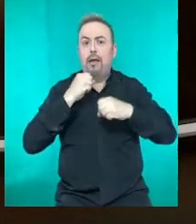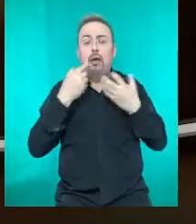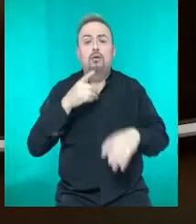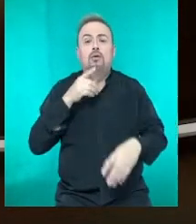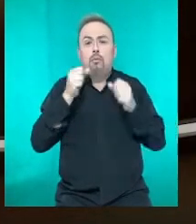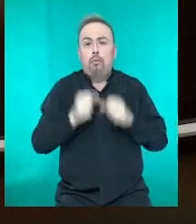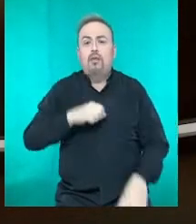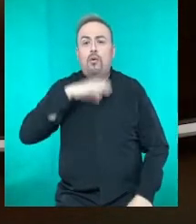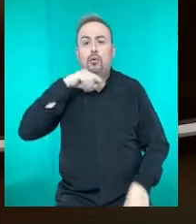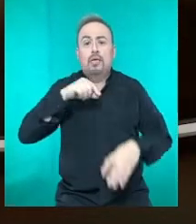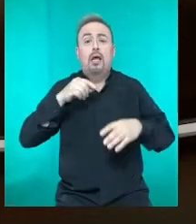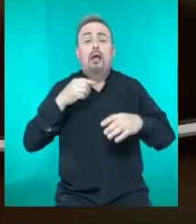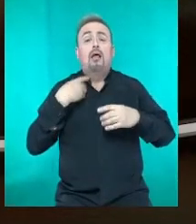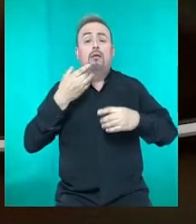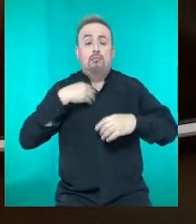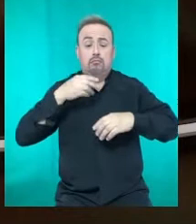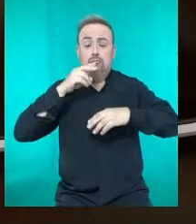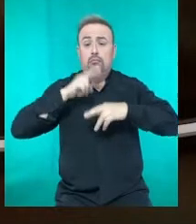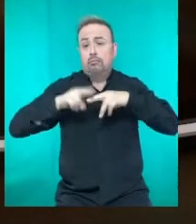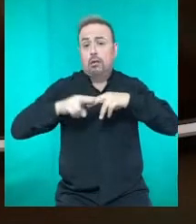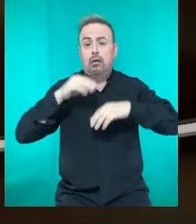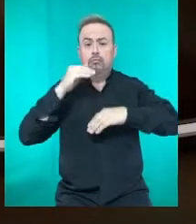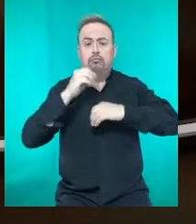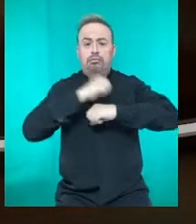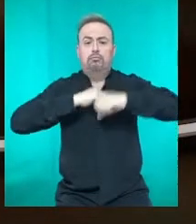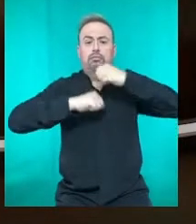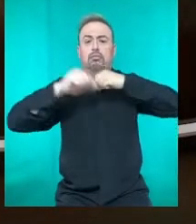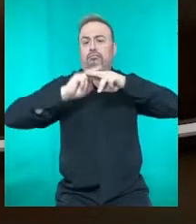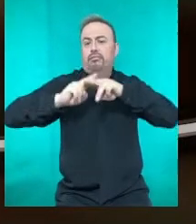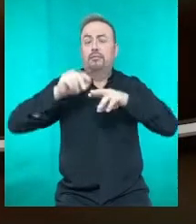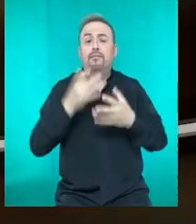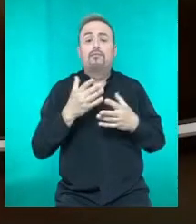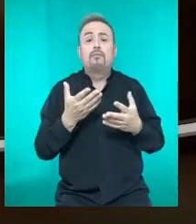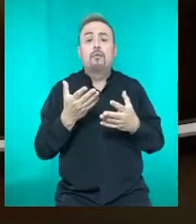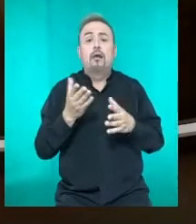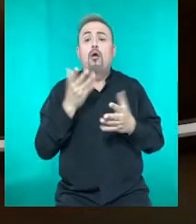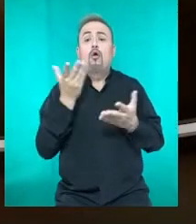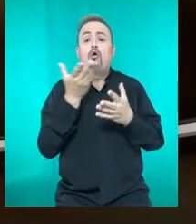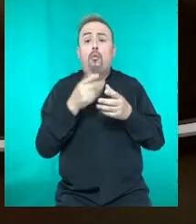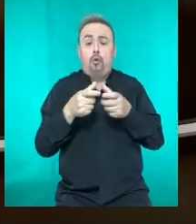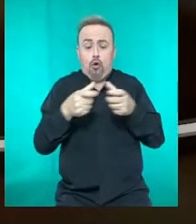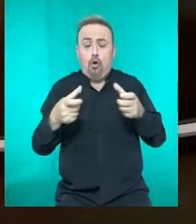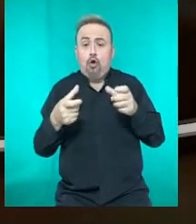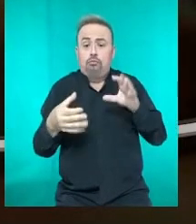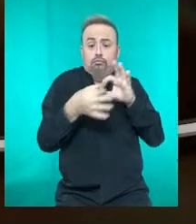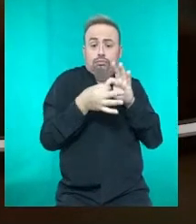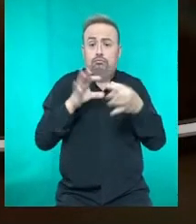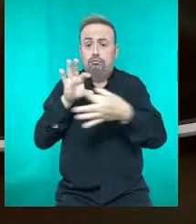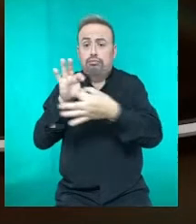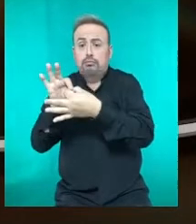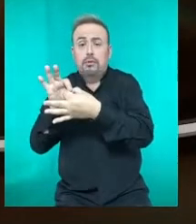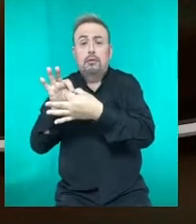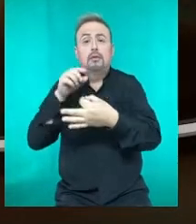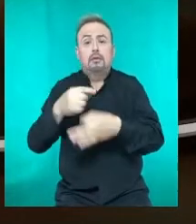de edificación, pero la geometría que tiene el sistema, donde van conectados un bloque con otro, como se